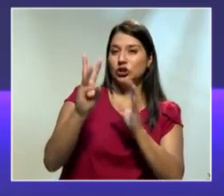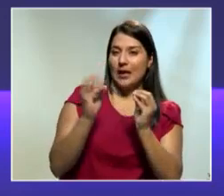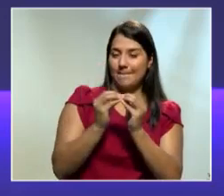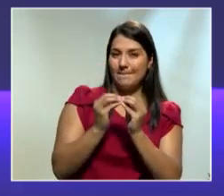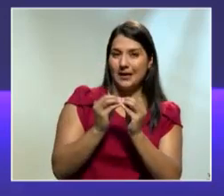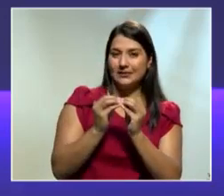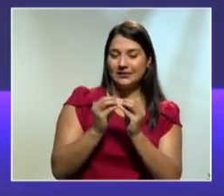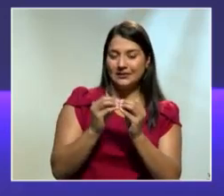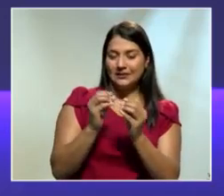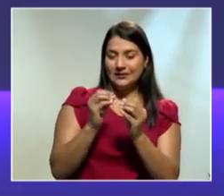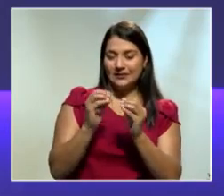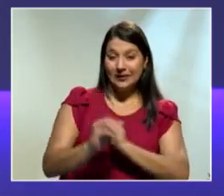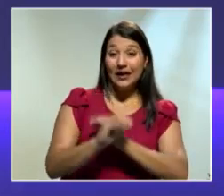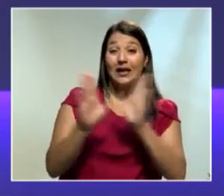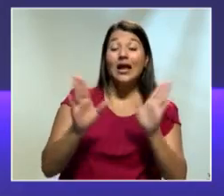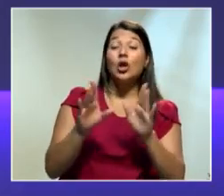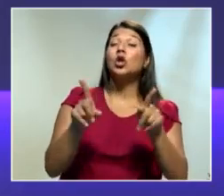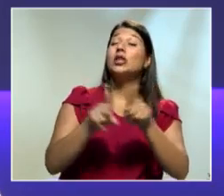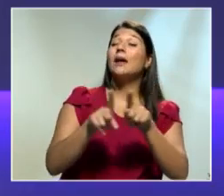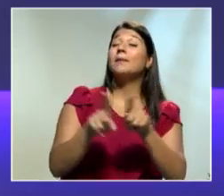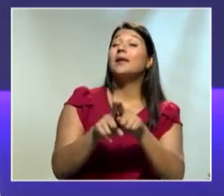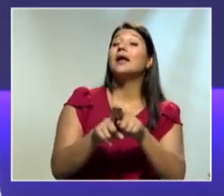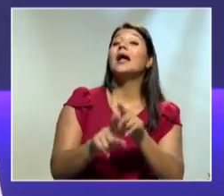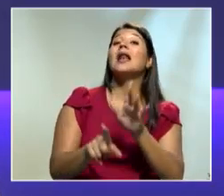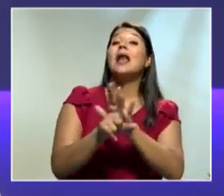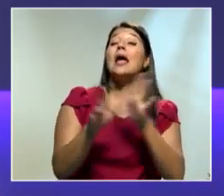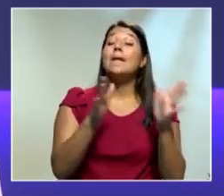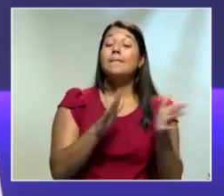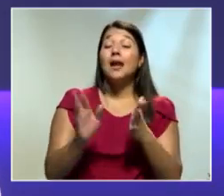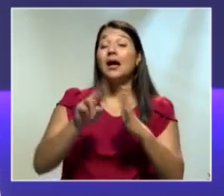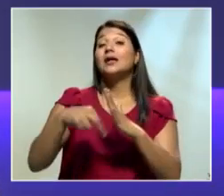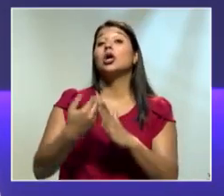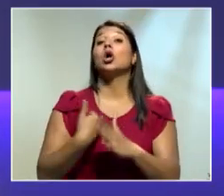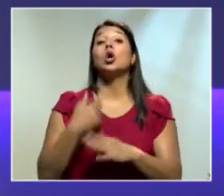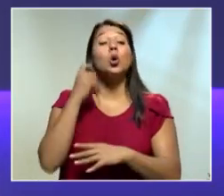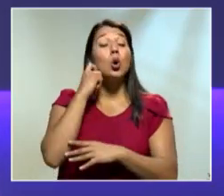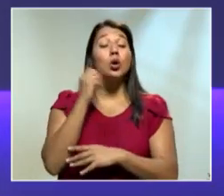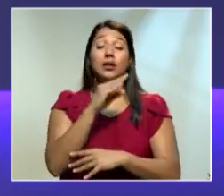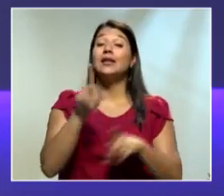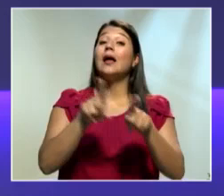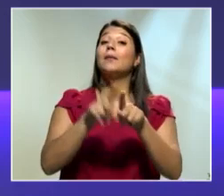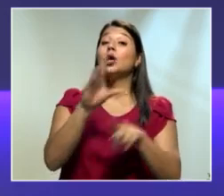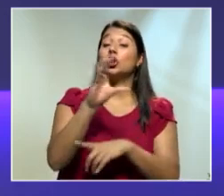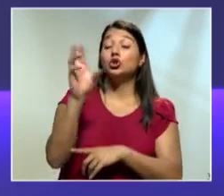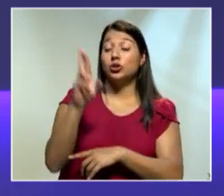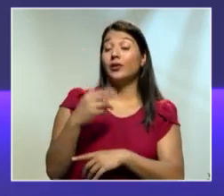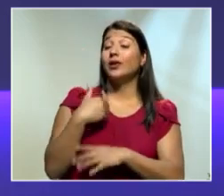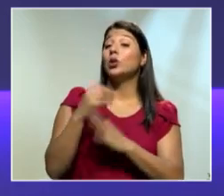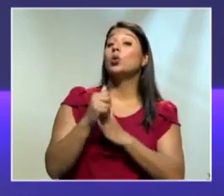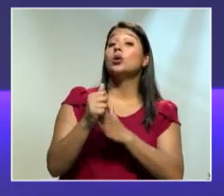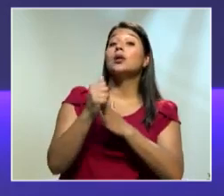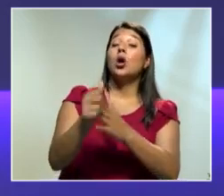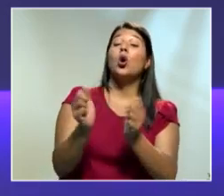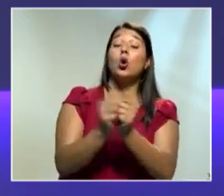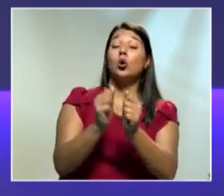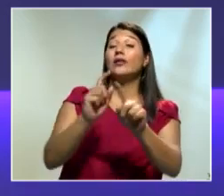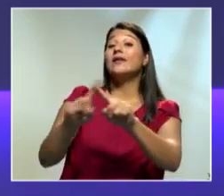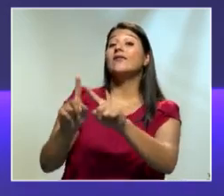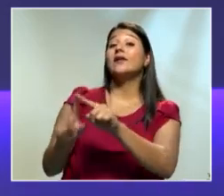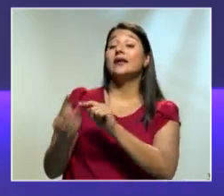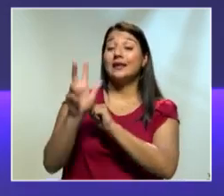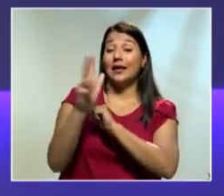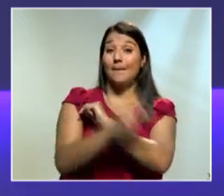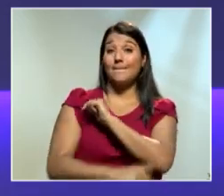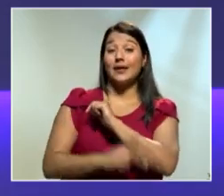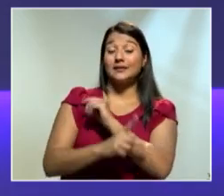que está el tema de género, que salió el Plan de Acción de Género, se incluye océanos, que de hecho Costa Rica pues estuvo liderando junto con 3 países